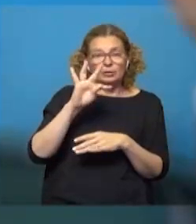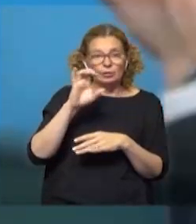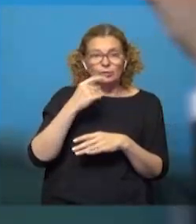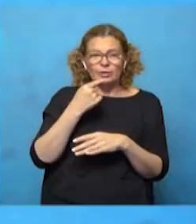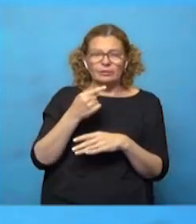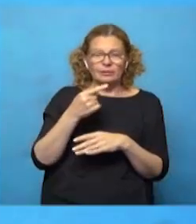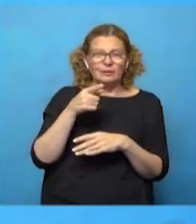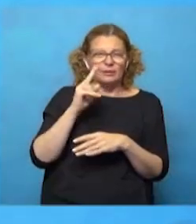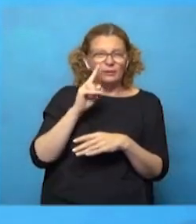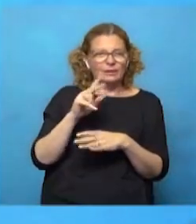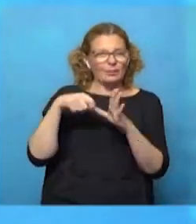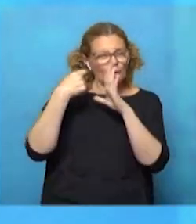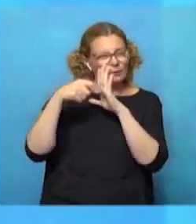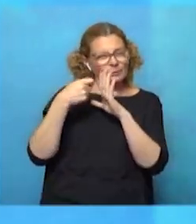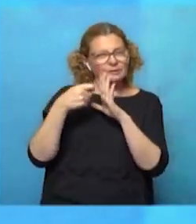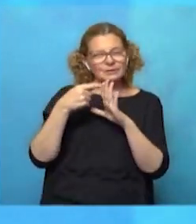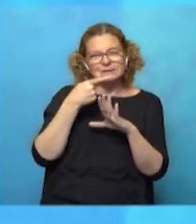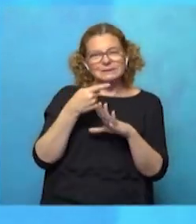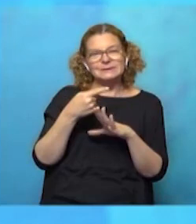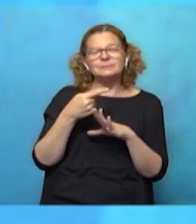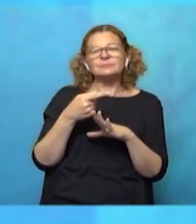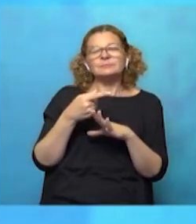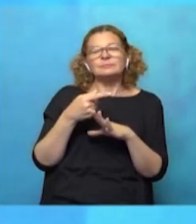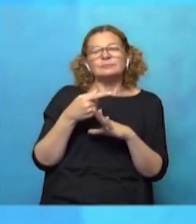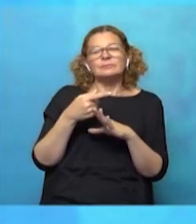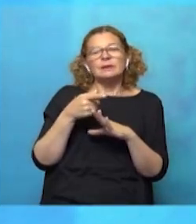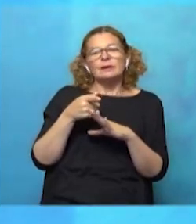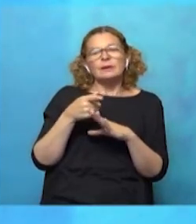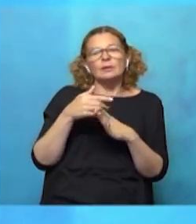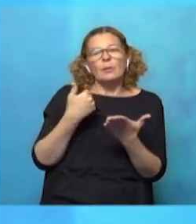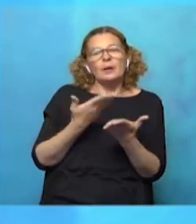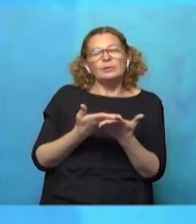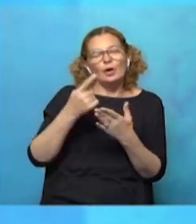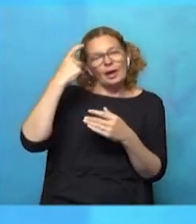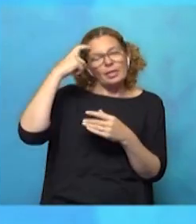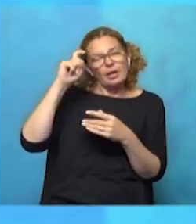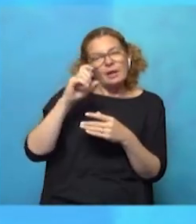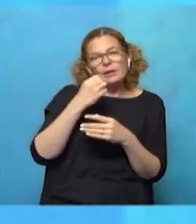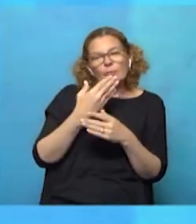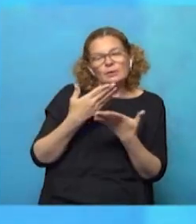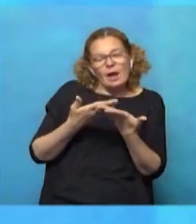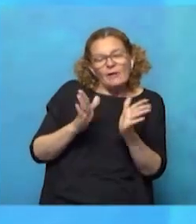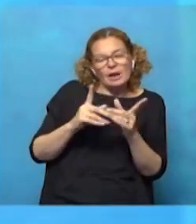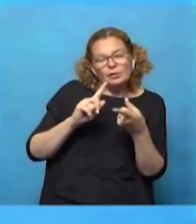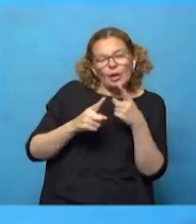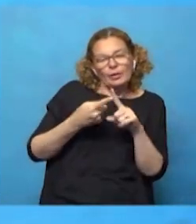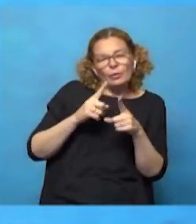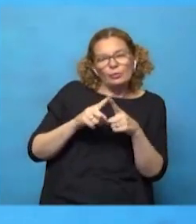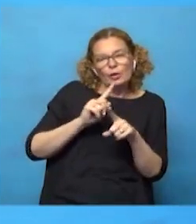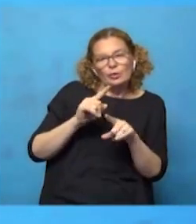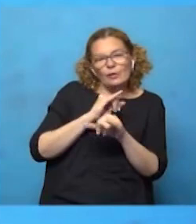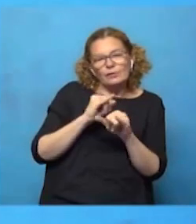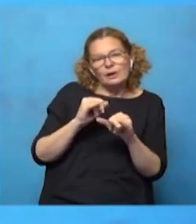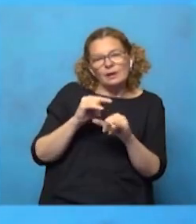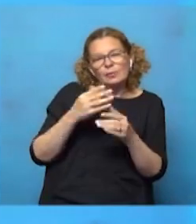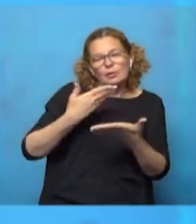este disparador a Juan gavito consejero la Net que él dice que se planteó la idea y que bueno que están abiertos a la discusión que no es definitivo